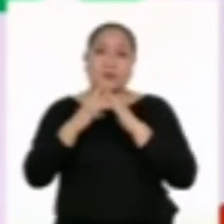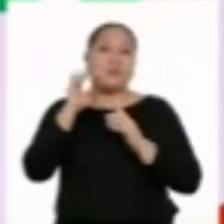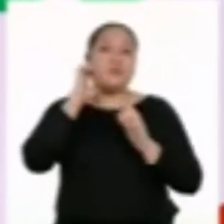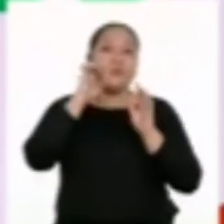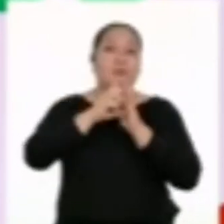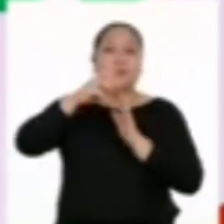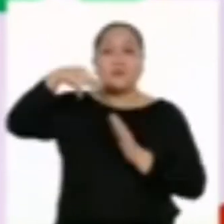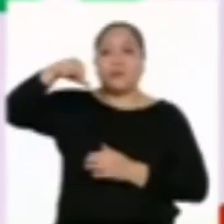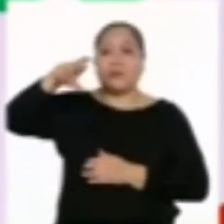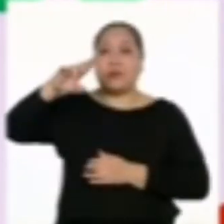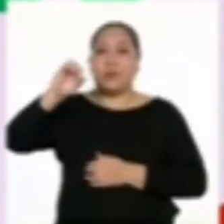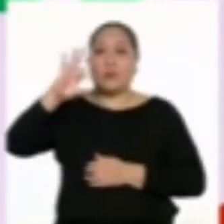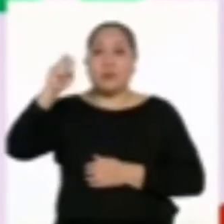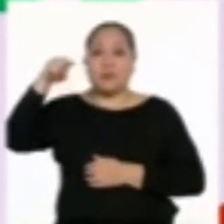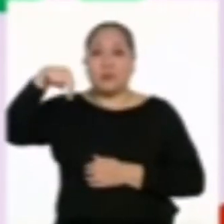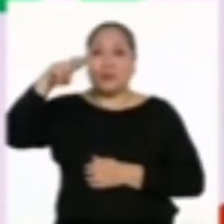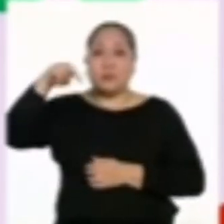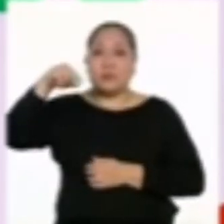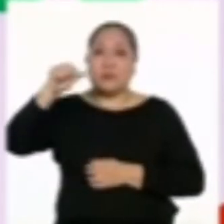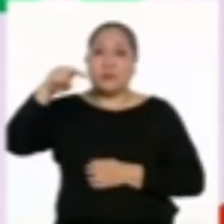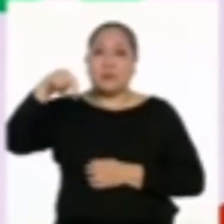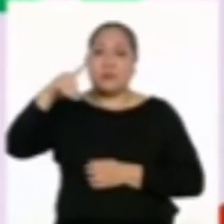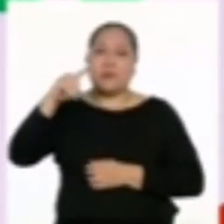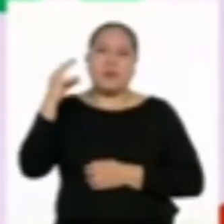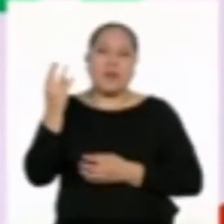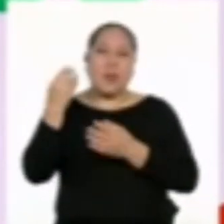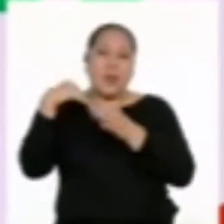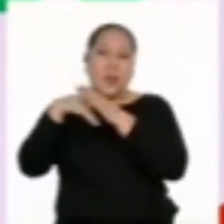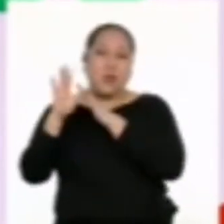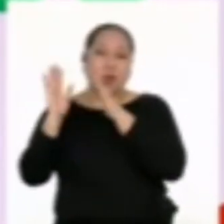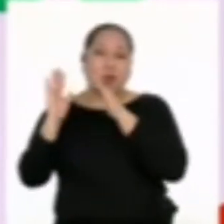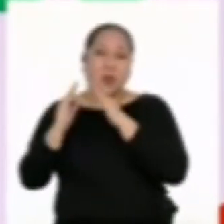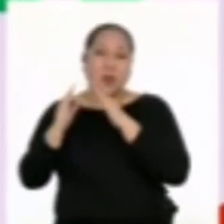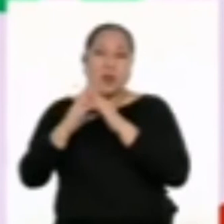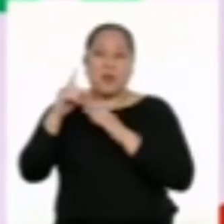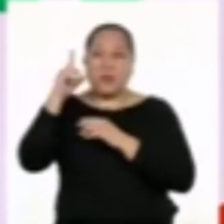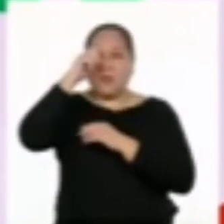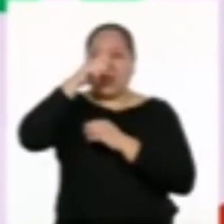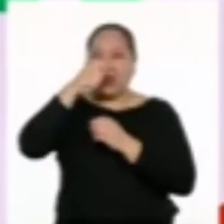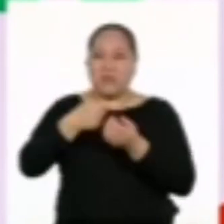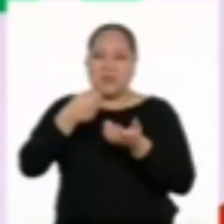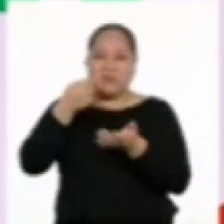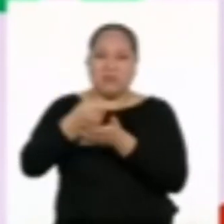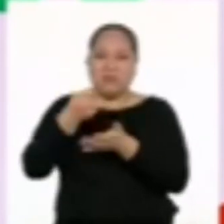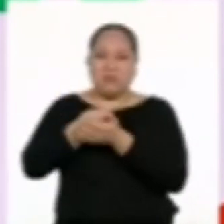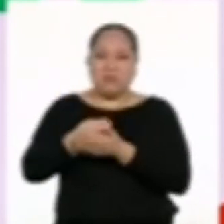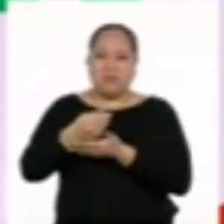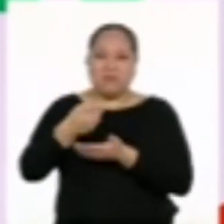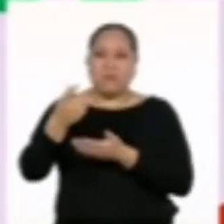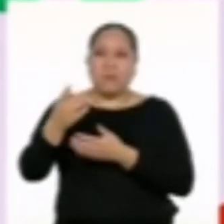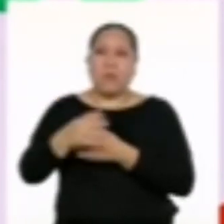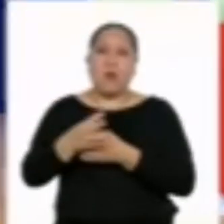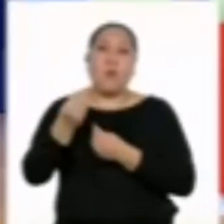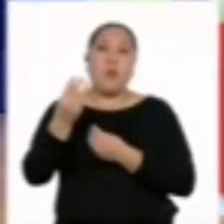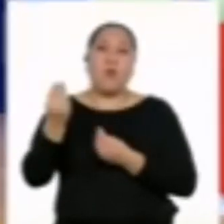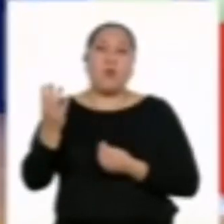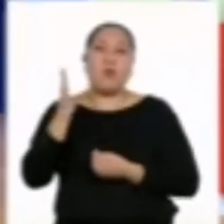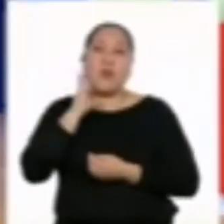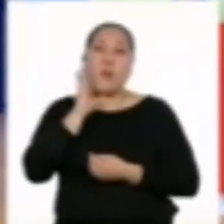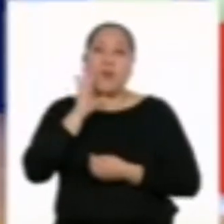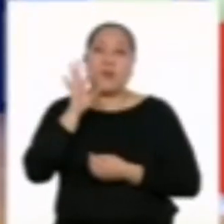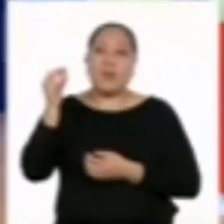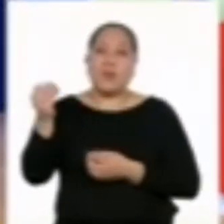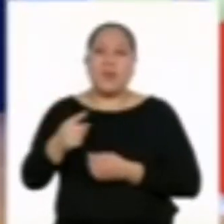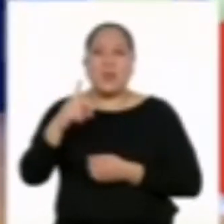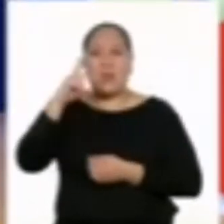María Fernanda ha contado que a veces en casa se generan muchas dificultades para gestionar los residuos, pues se genera mucha basura en casa y ellos se